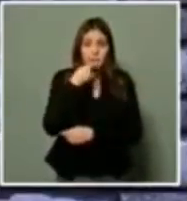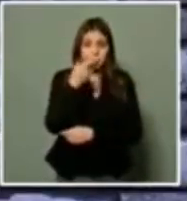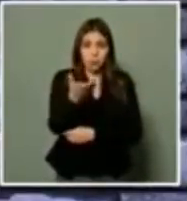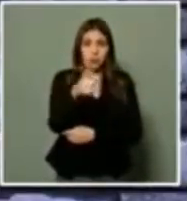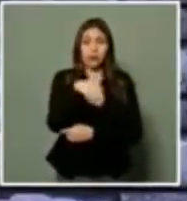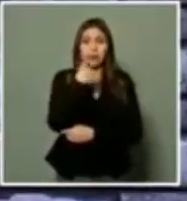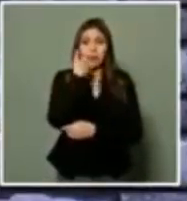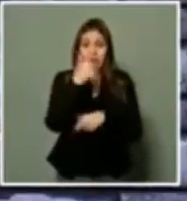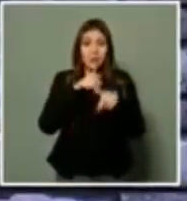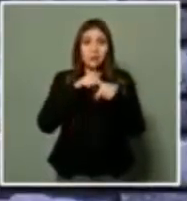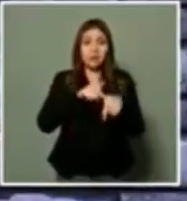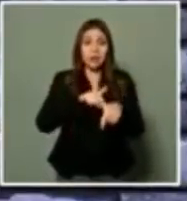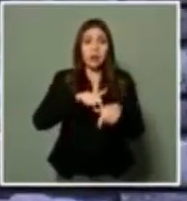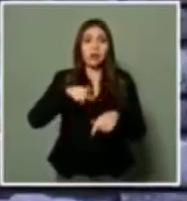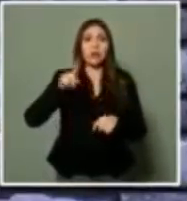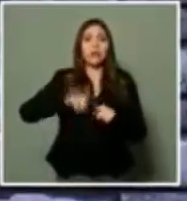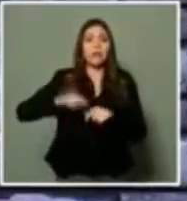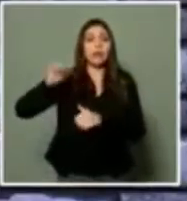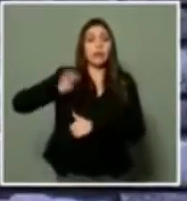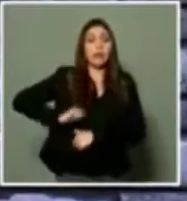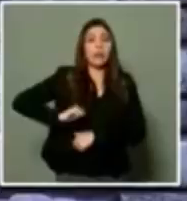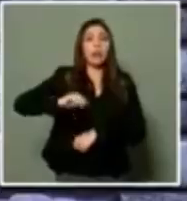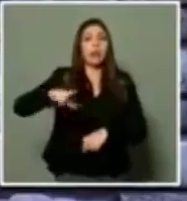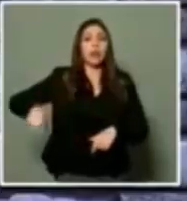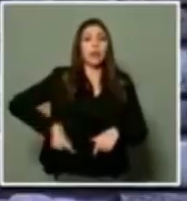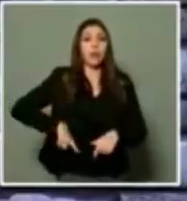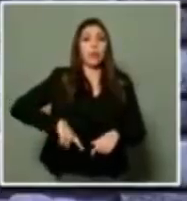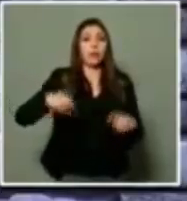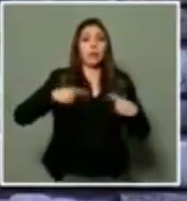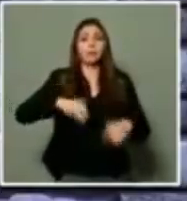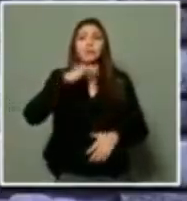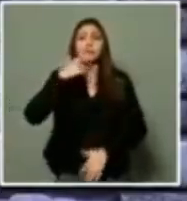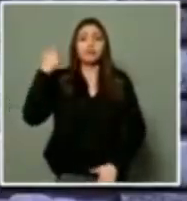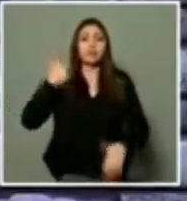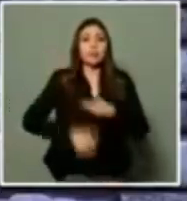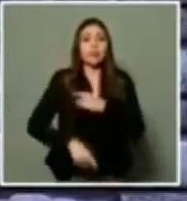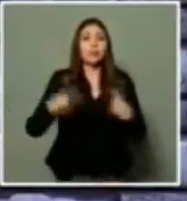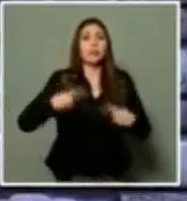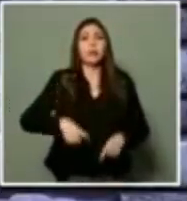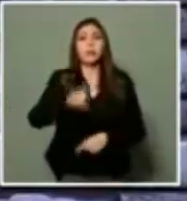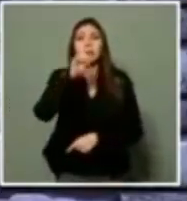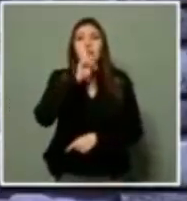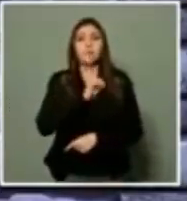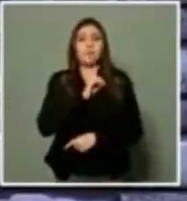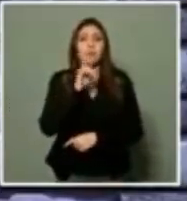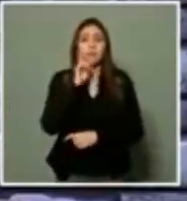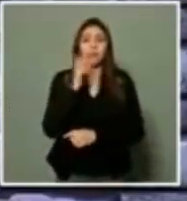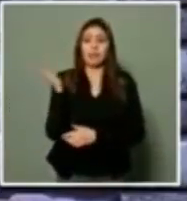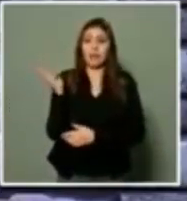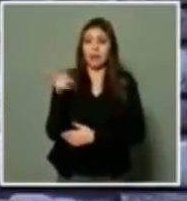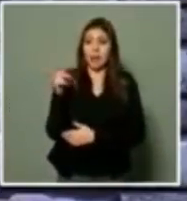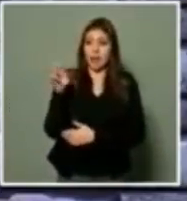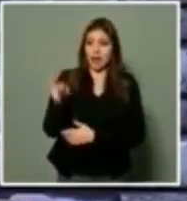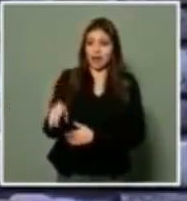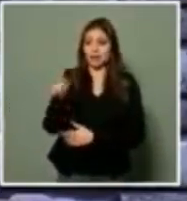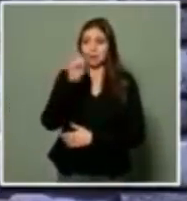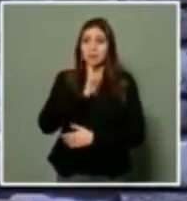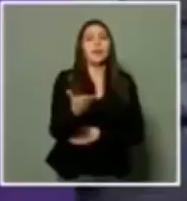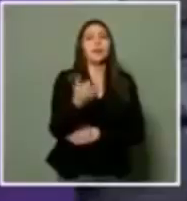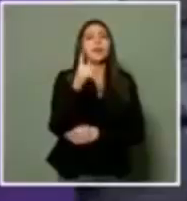corrupta? ¿Quieres que te siga gobernando gente mentirosa? Karen miente. Ella se dice abogada y no está